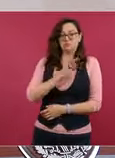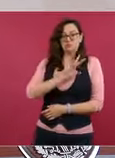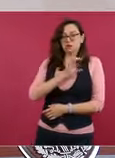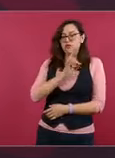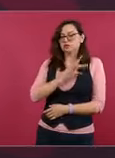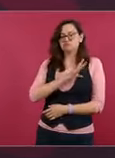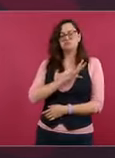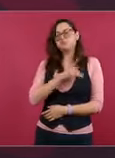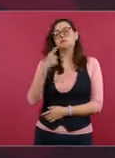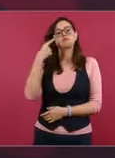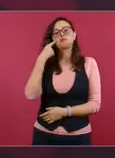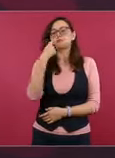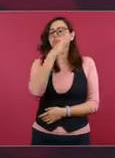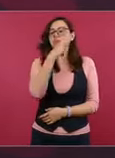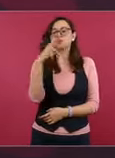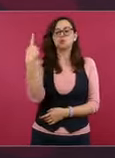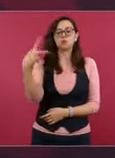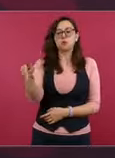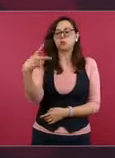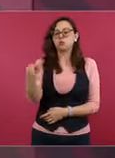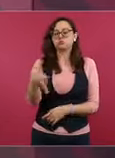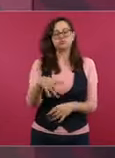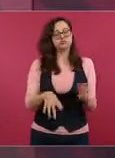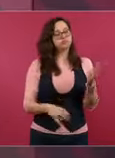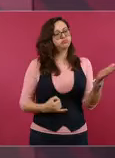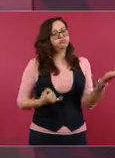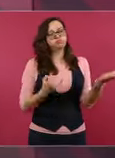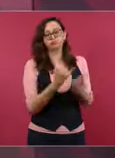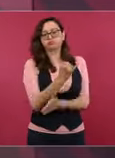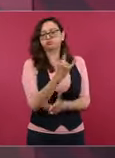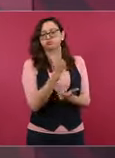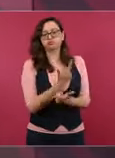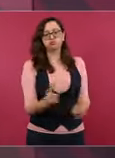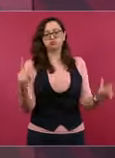Dejar que la gente se exprese.